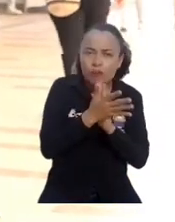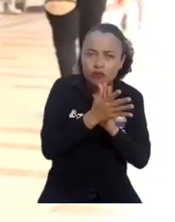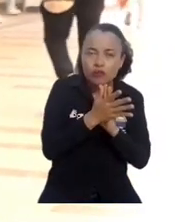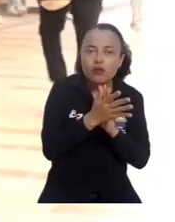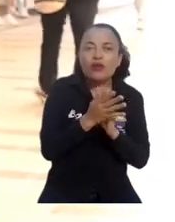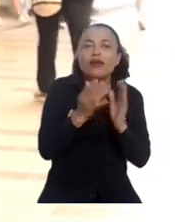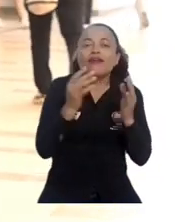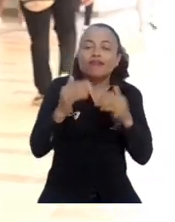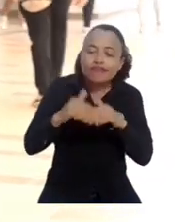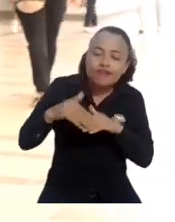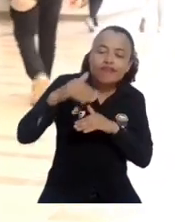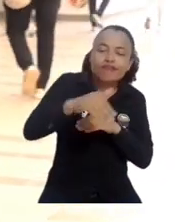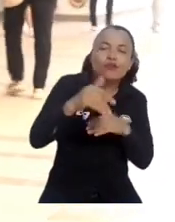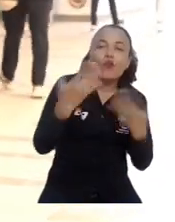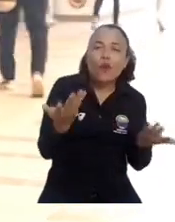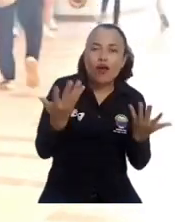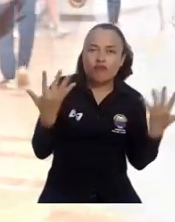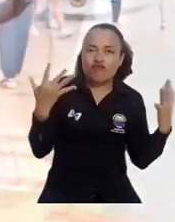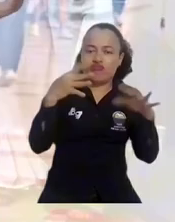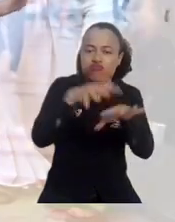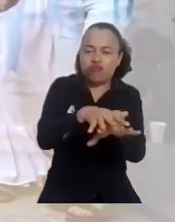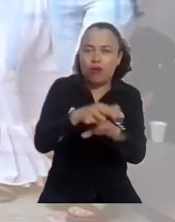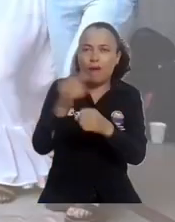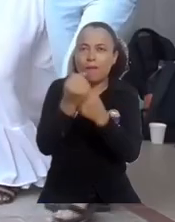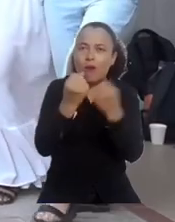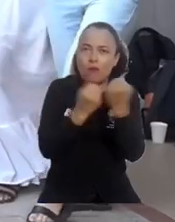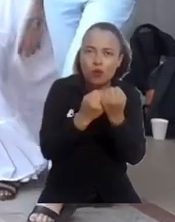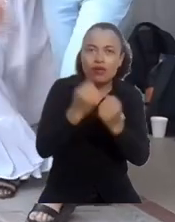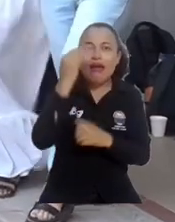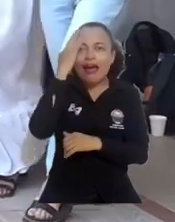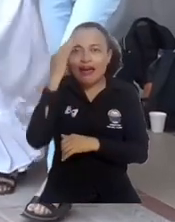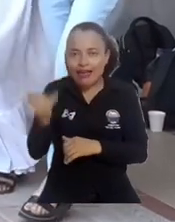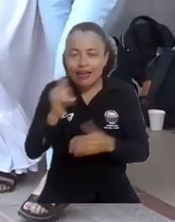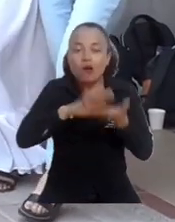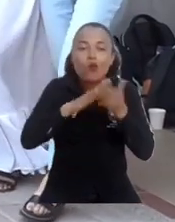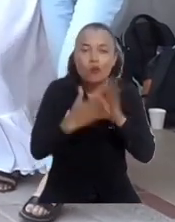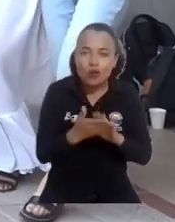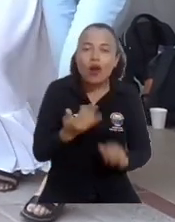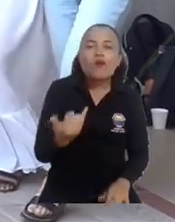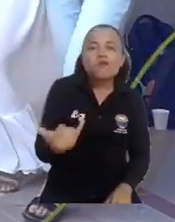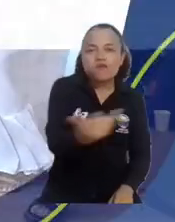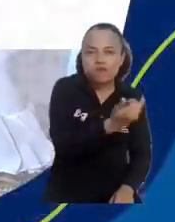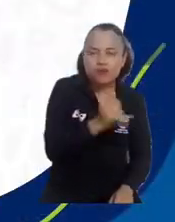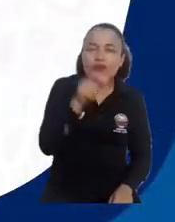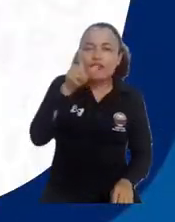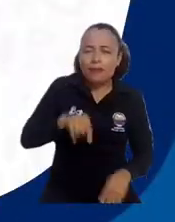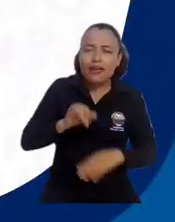no solamente desde la academia, sino la comunidad y todas las instituciones en general.